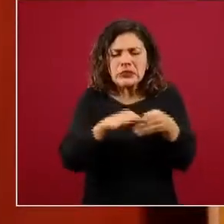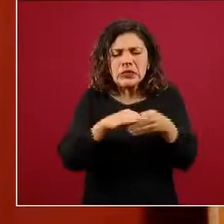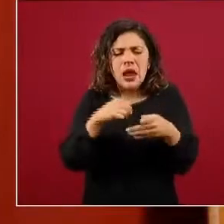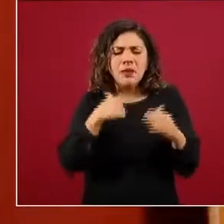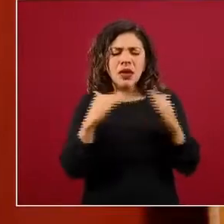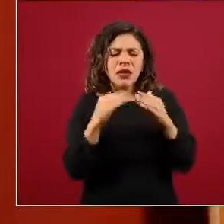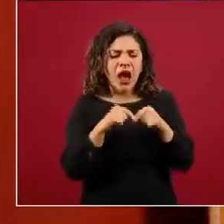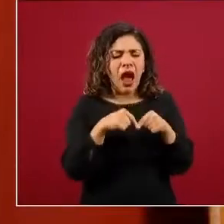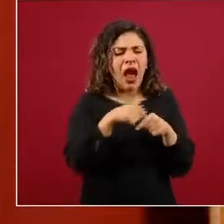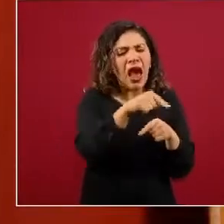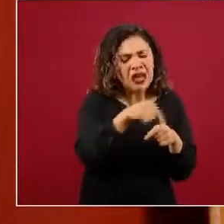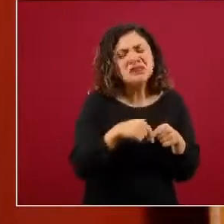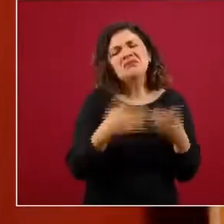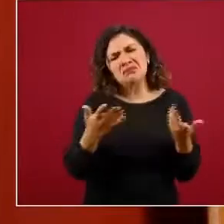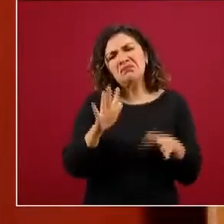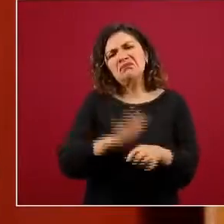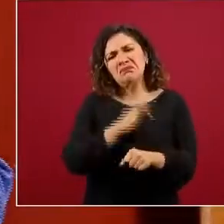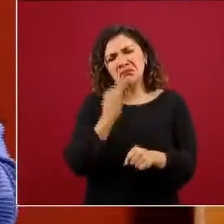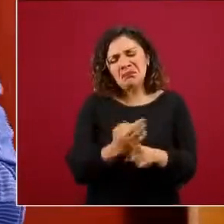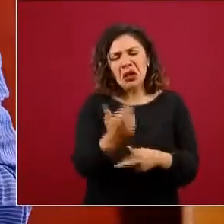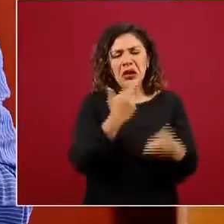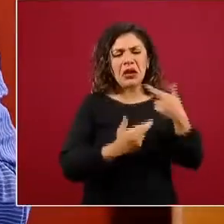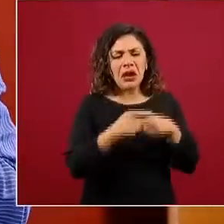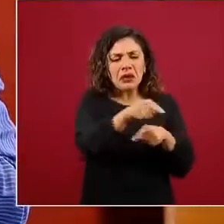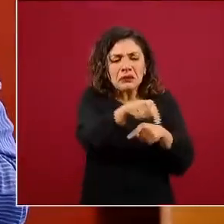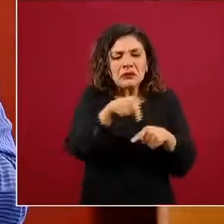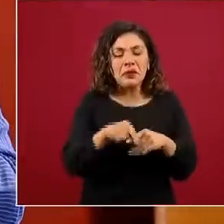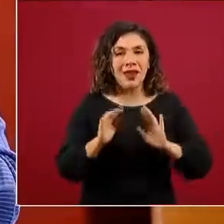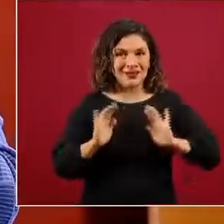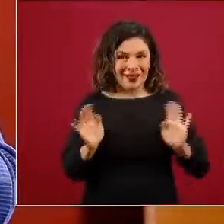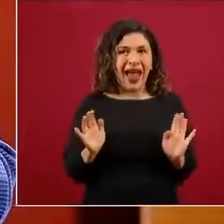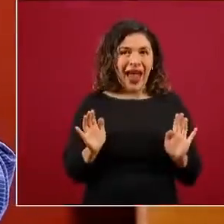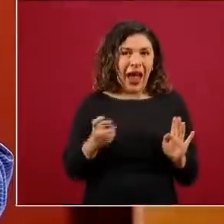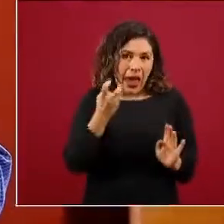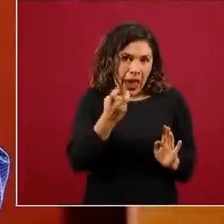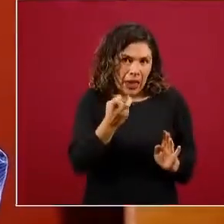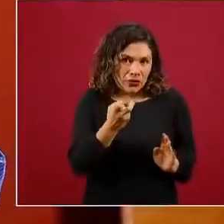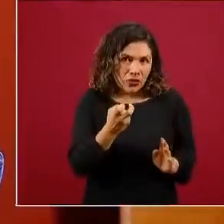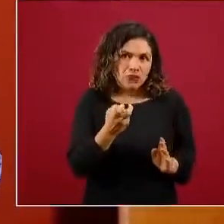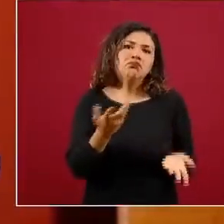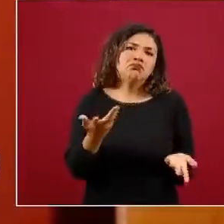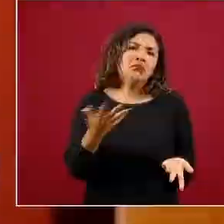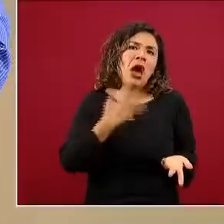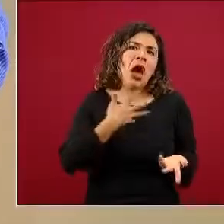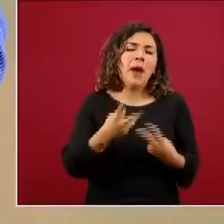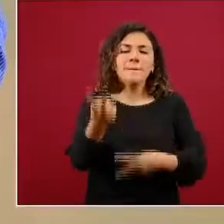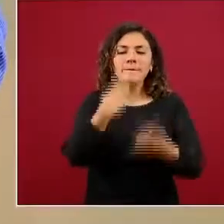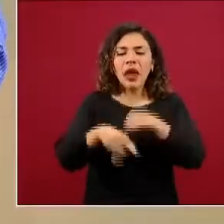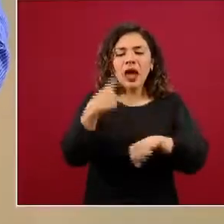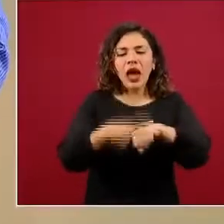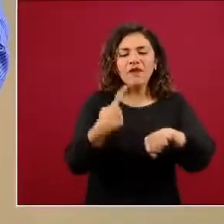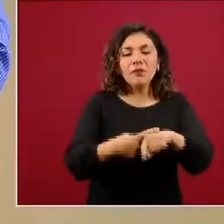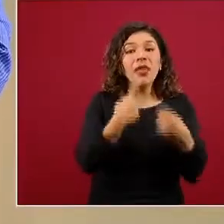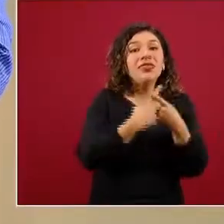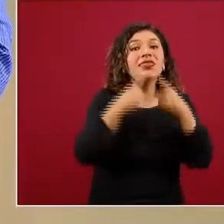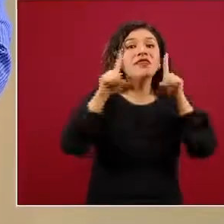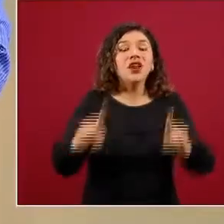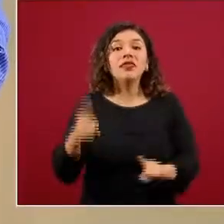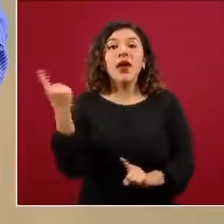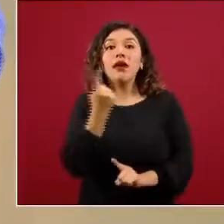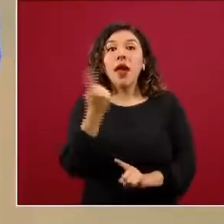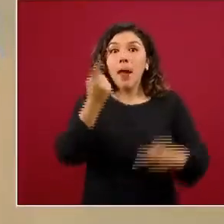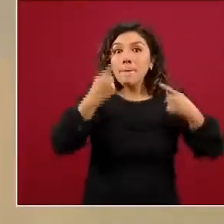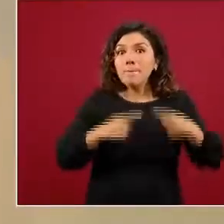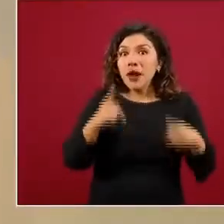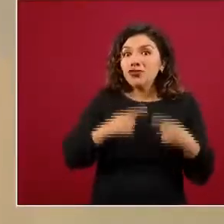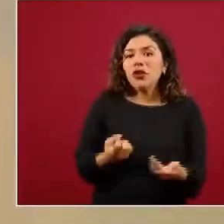cerca del domicilio y regresemos al domicilio. Eso da un resultado distinto a que las